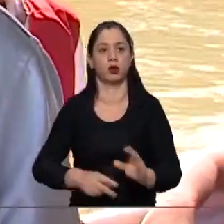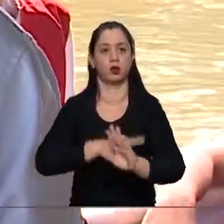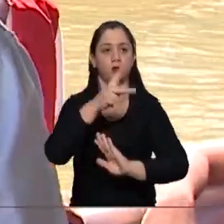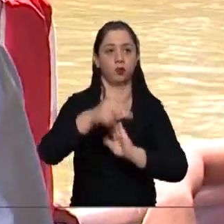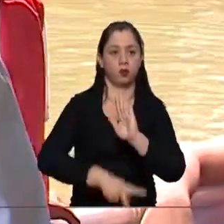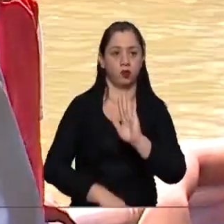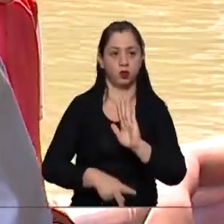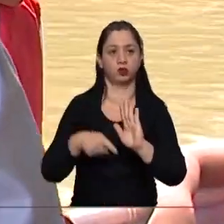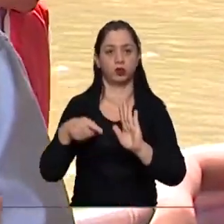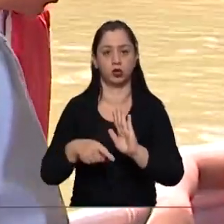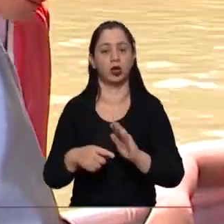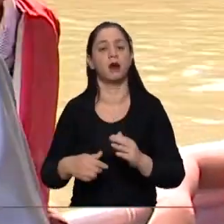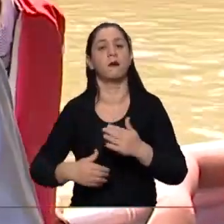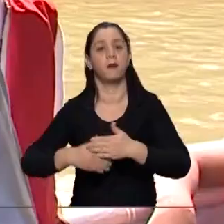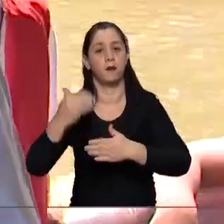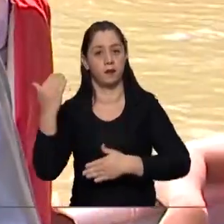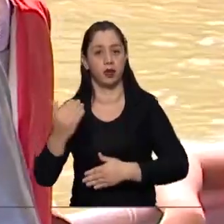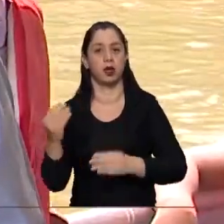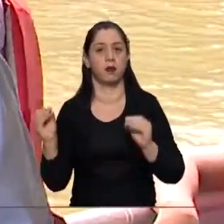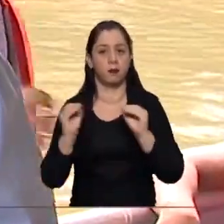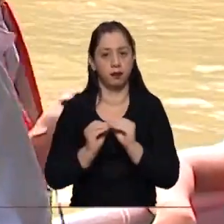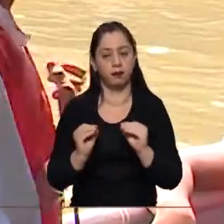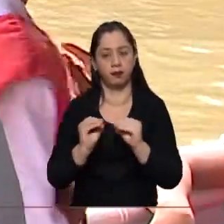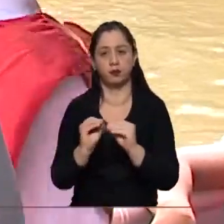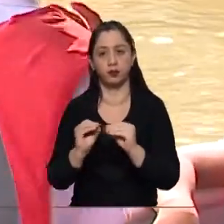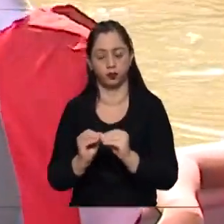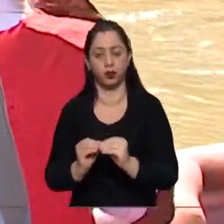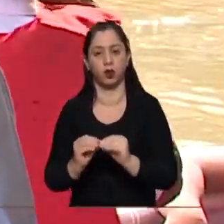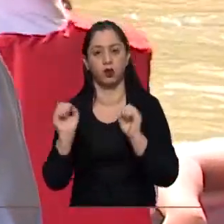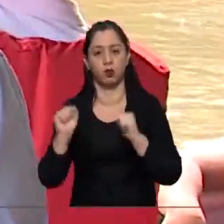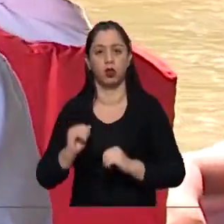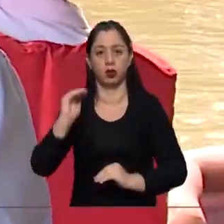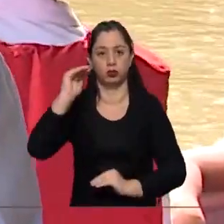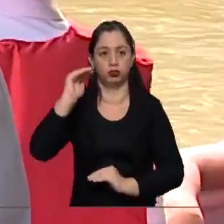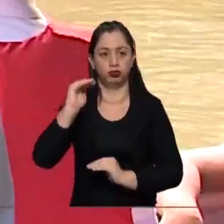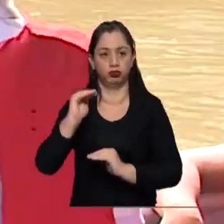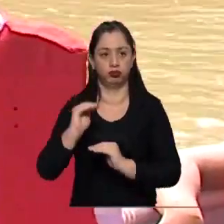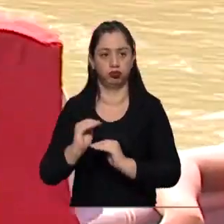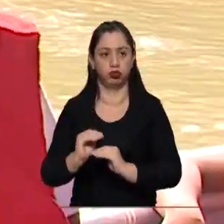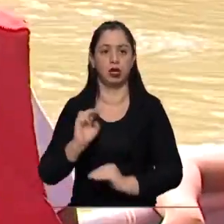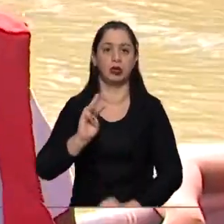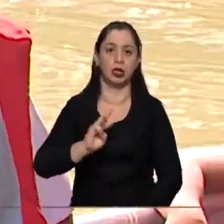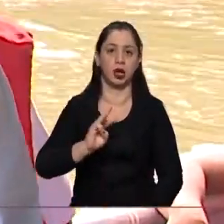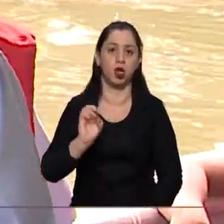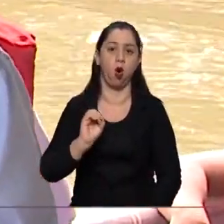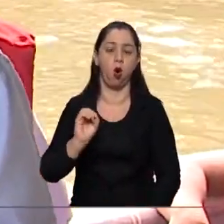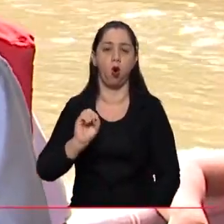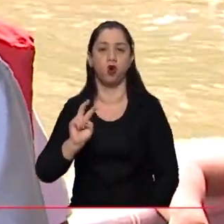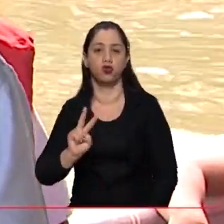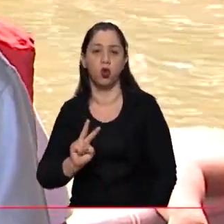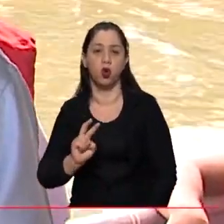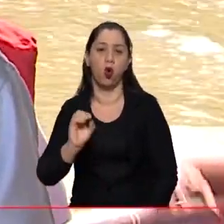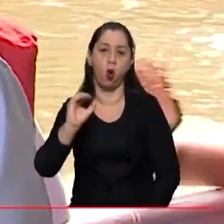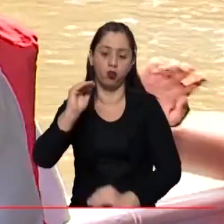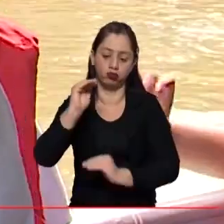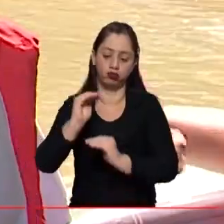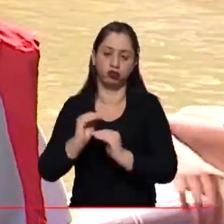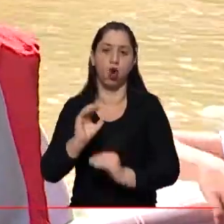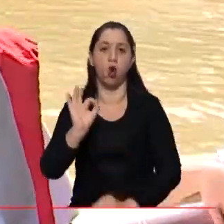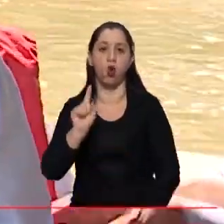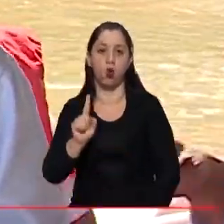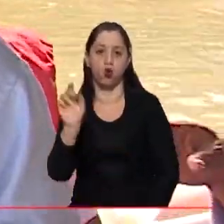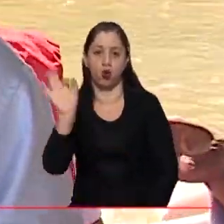que se tiene que empezar a dimensionar ahora, puede bajar de los 3 hasta los 2, hasta el